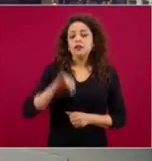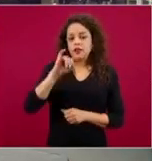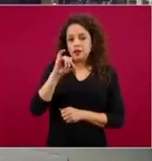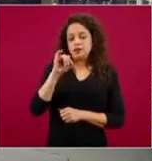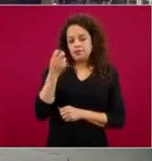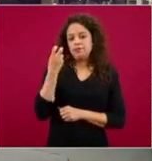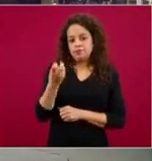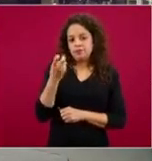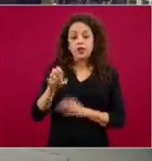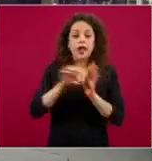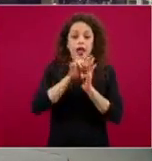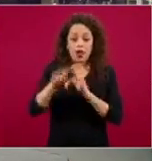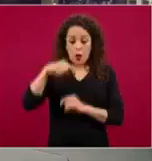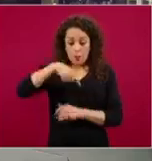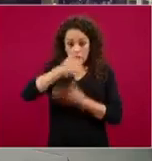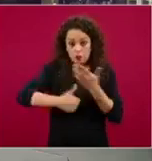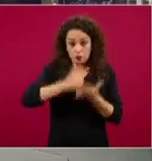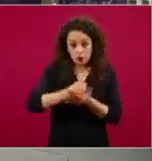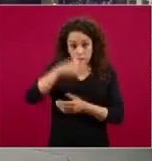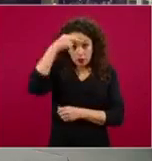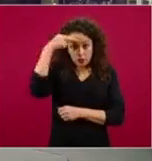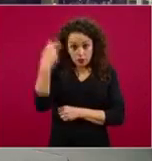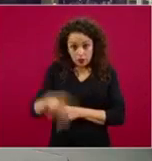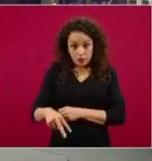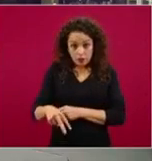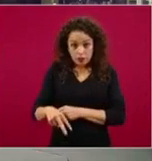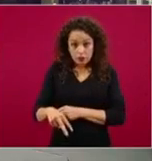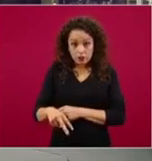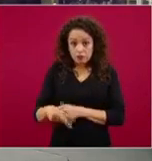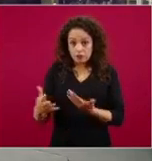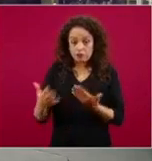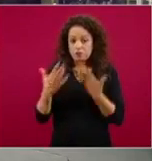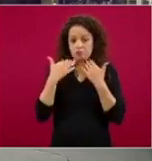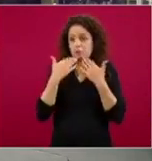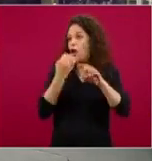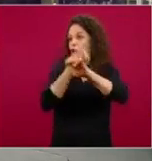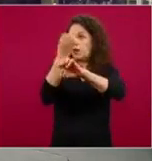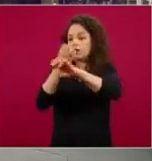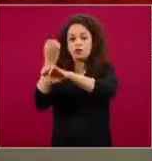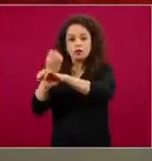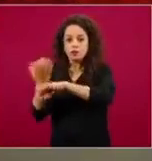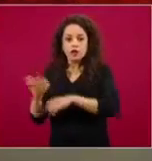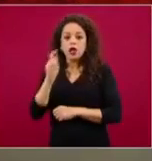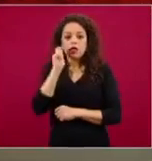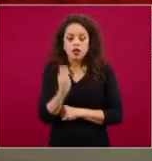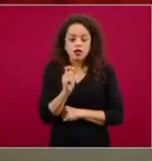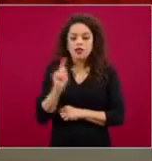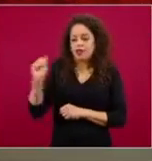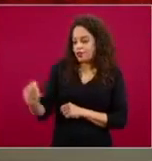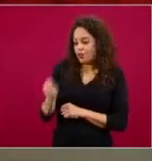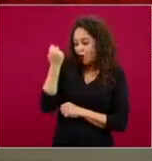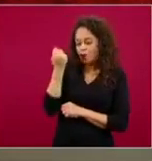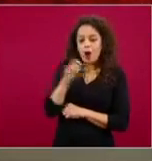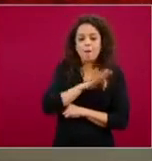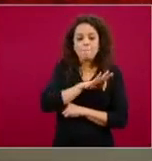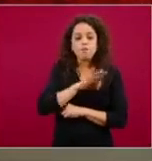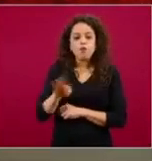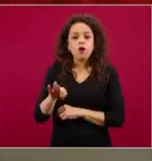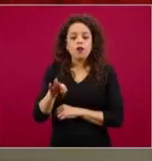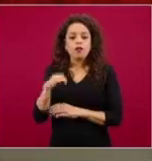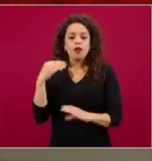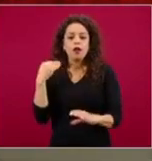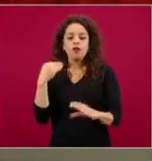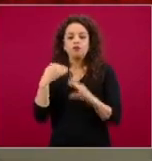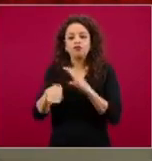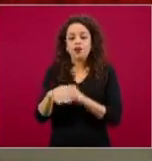Ciudad de México, desafortunadamente esto no existe en todas las entidades federativas, existe un recurso tecnológico donde se puede mandar un mensaje